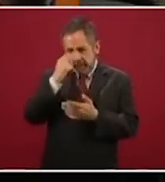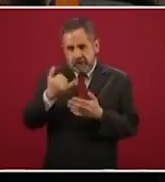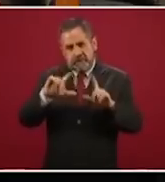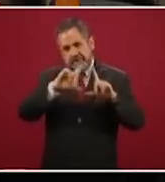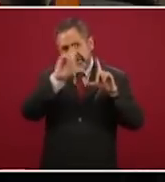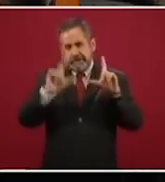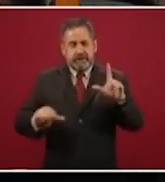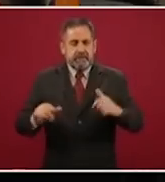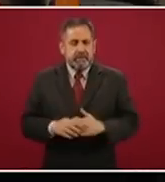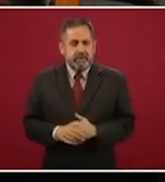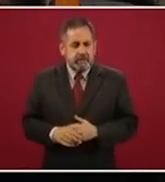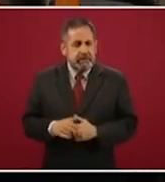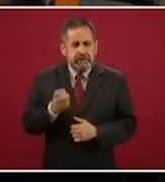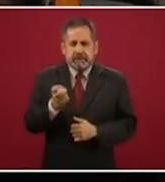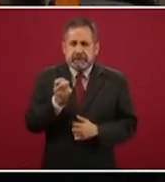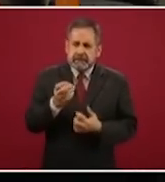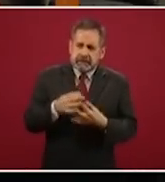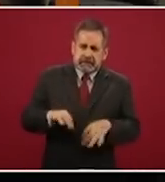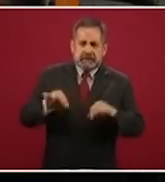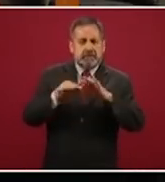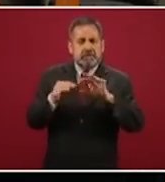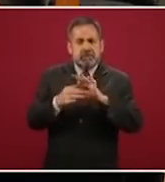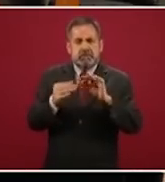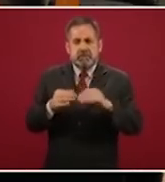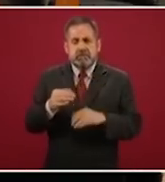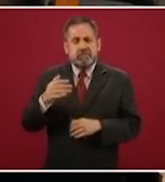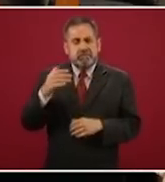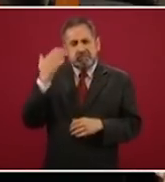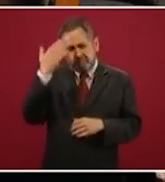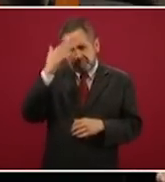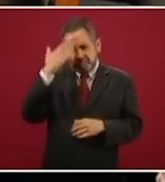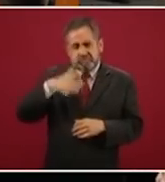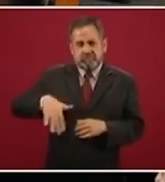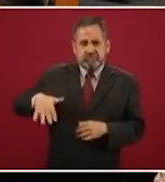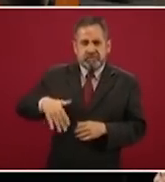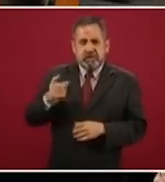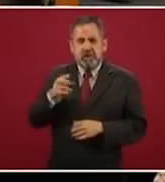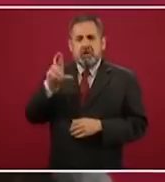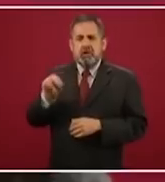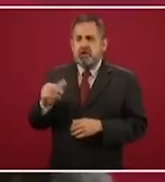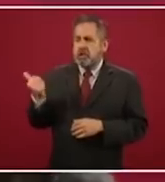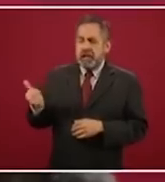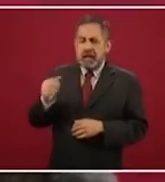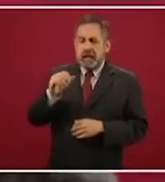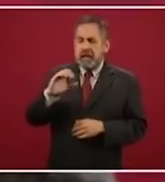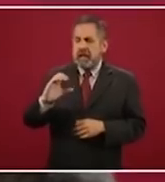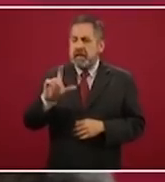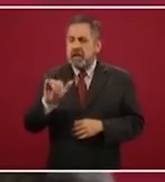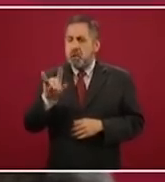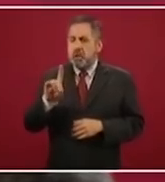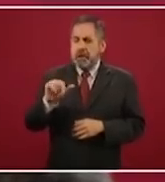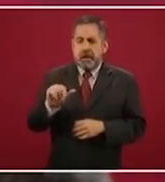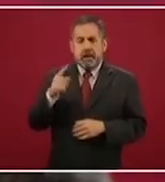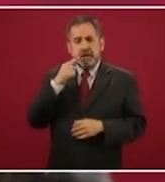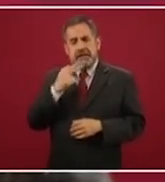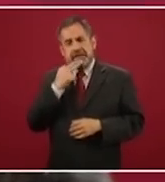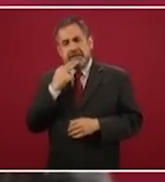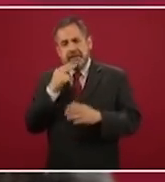es muy, muy importante porque efectivamente, como ya lo dijo la doctora Sheinbaum, nos va a permitir